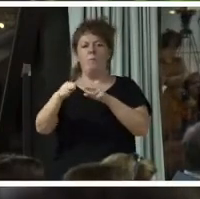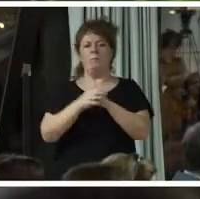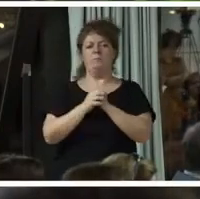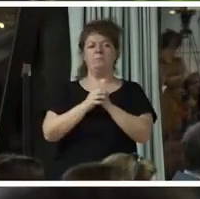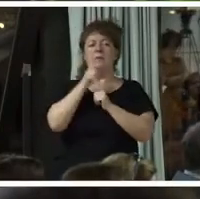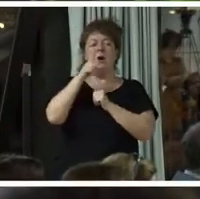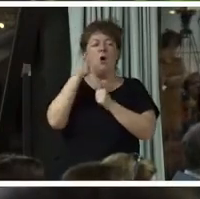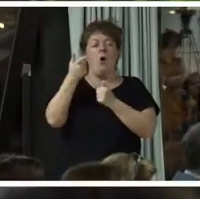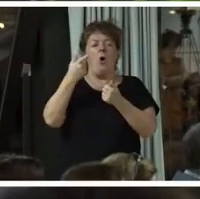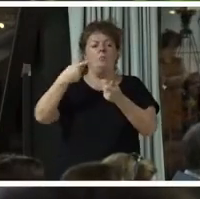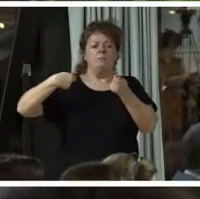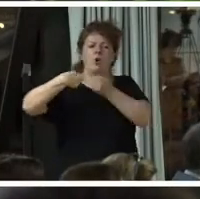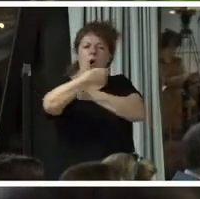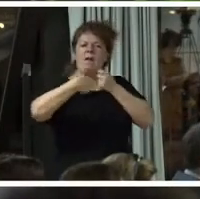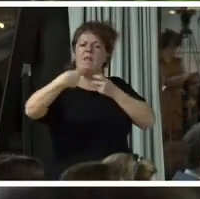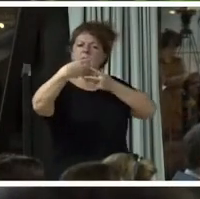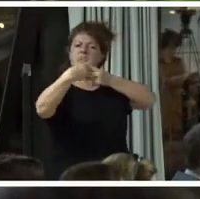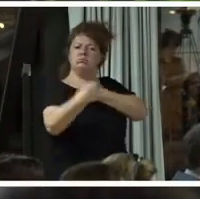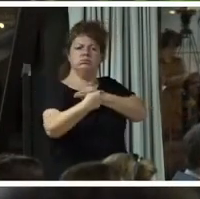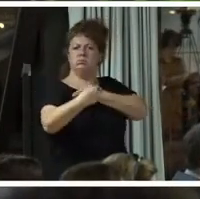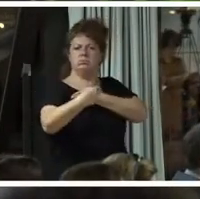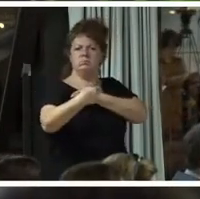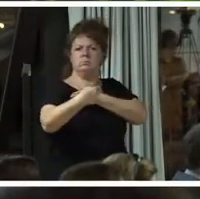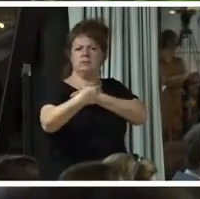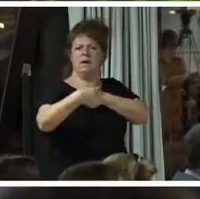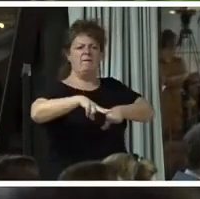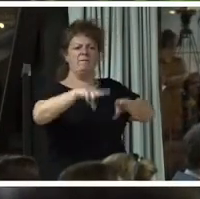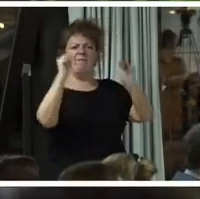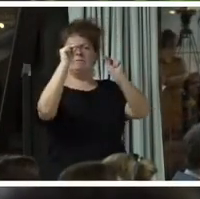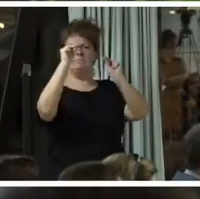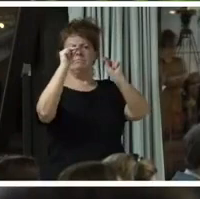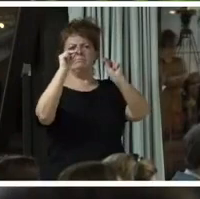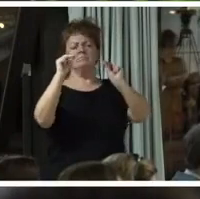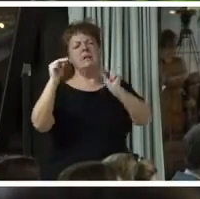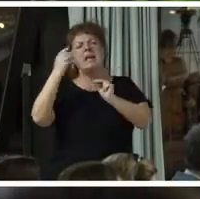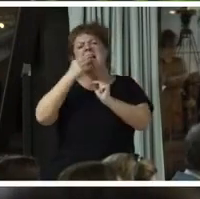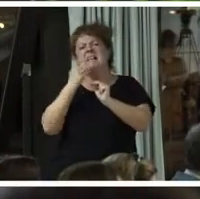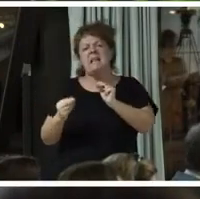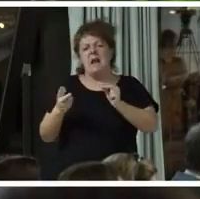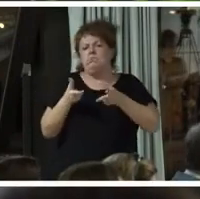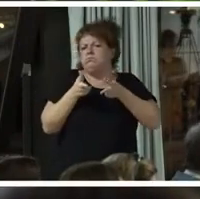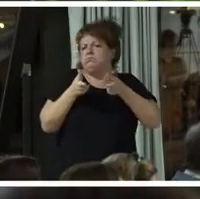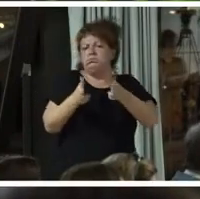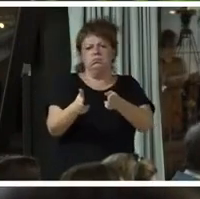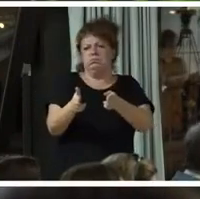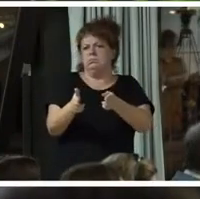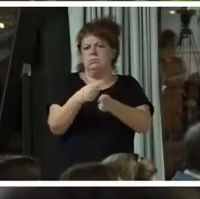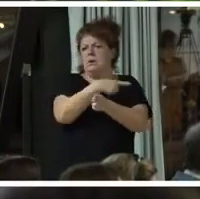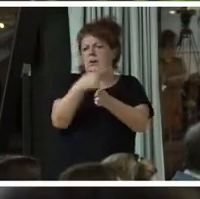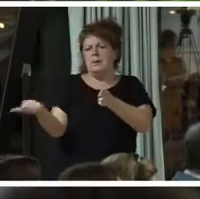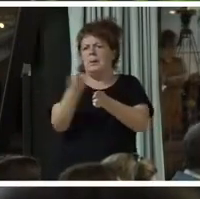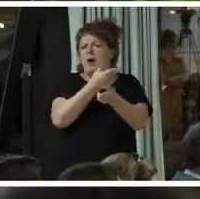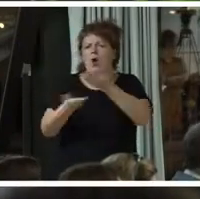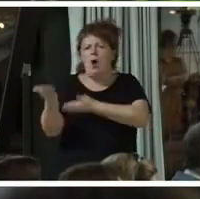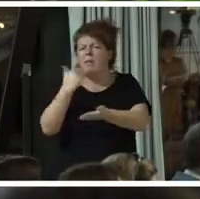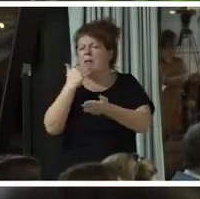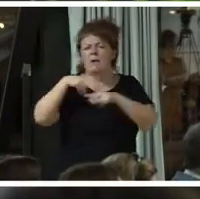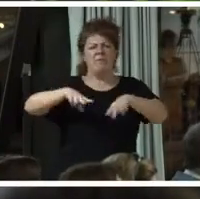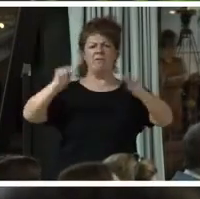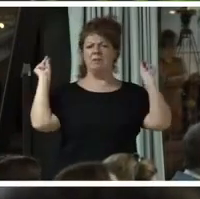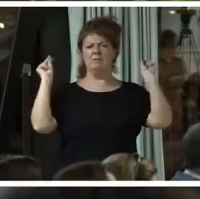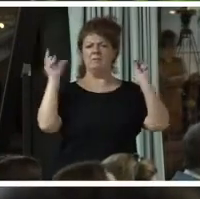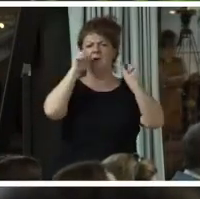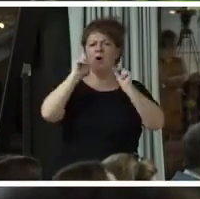de relación comercial fin a la colaboración comercial con el estado de Israel que se termine cualquier tipo de colaboración a